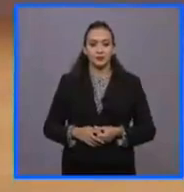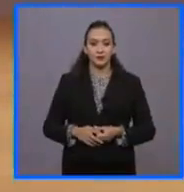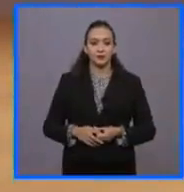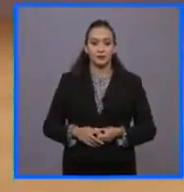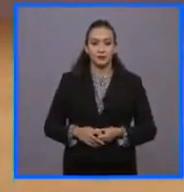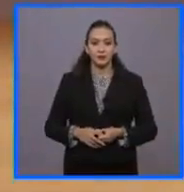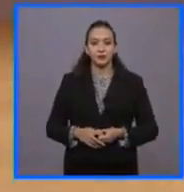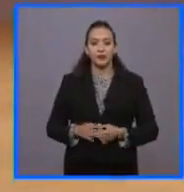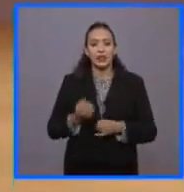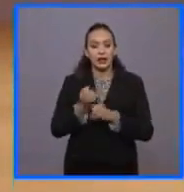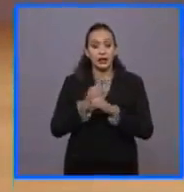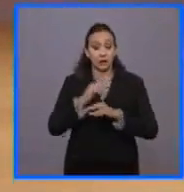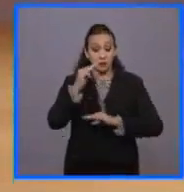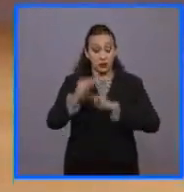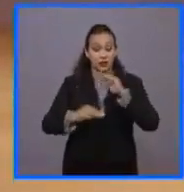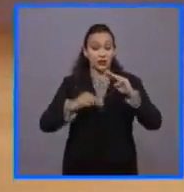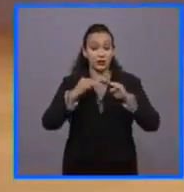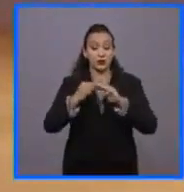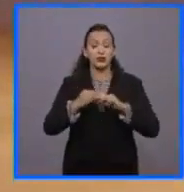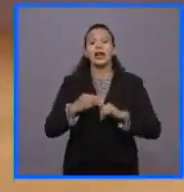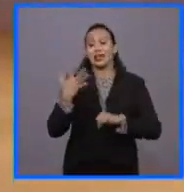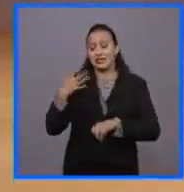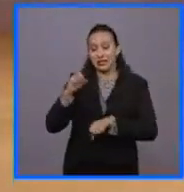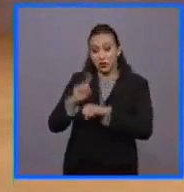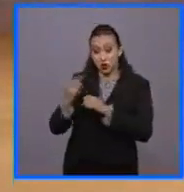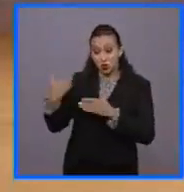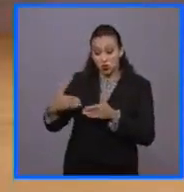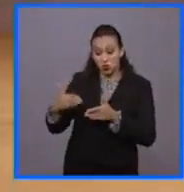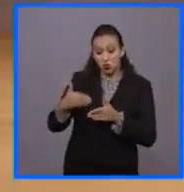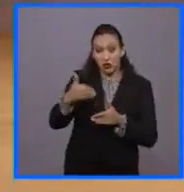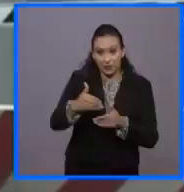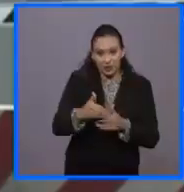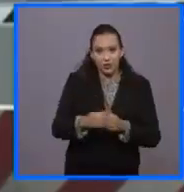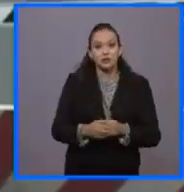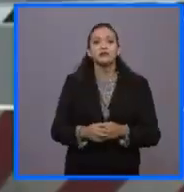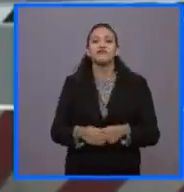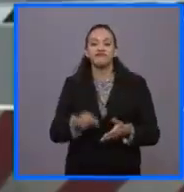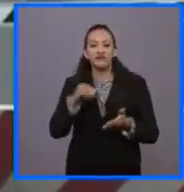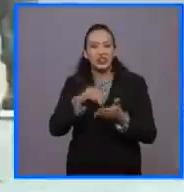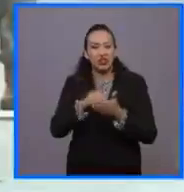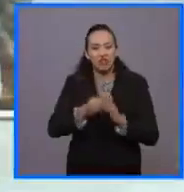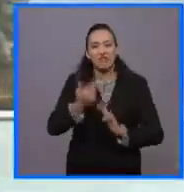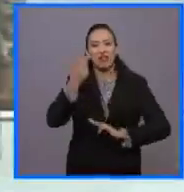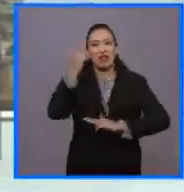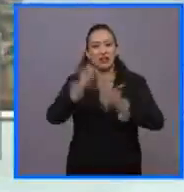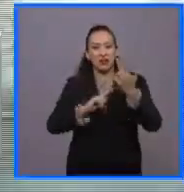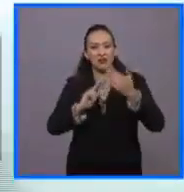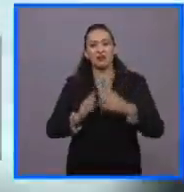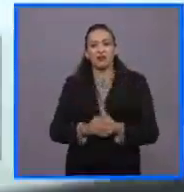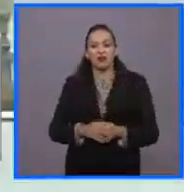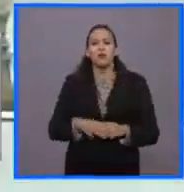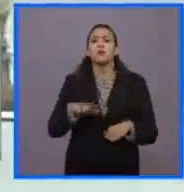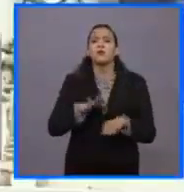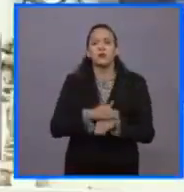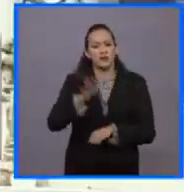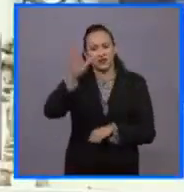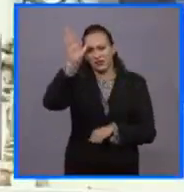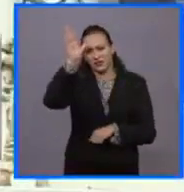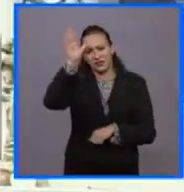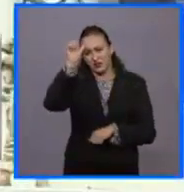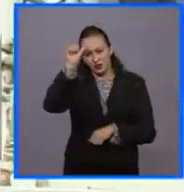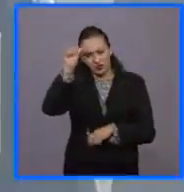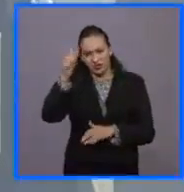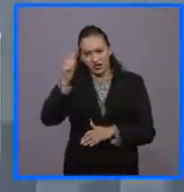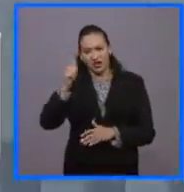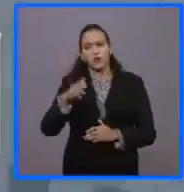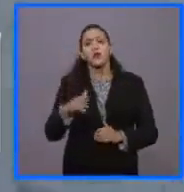Y en información del mundo, por quinto día consecutivo se mantienen las protestas en contra de la represión y